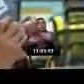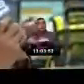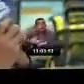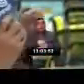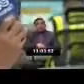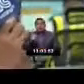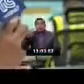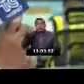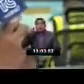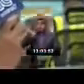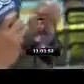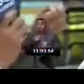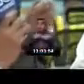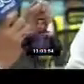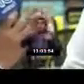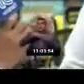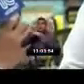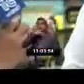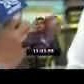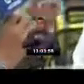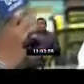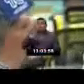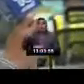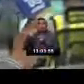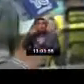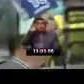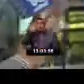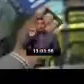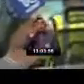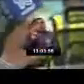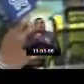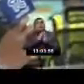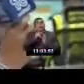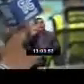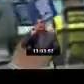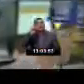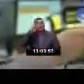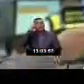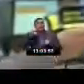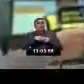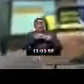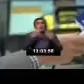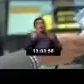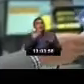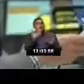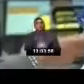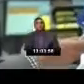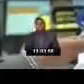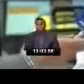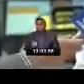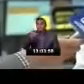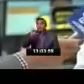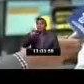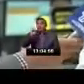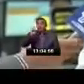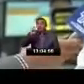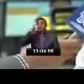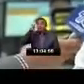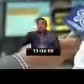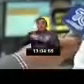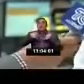¿Y serán los gobiernos locales quienes establezcan cómo se van a implementar esos semáforos o harán el pedido al COE Nacional, que hay que aclarar, se va a mantener también? Exactamente, el COE Nacional